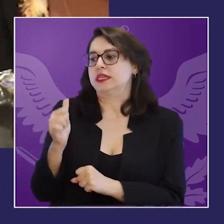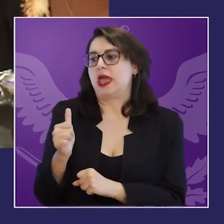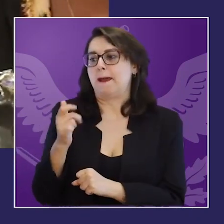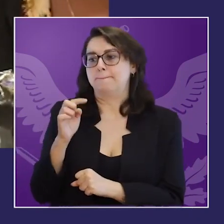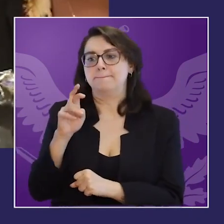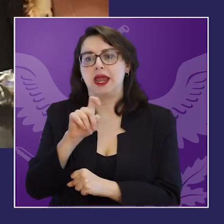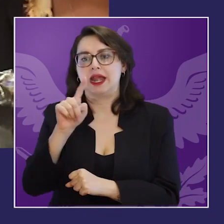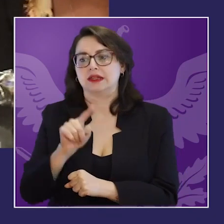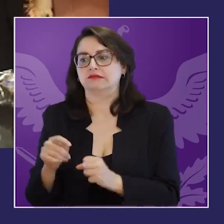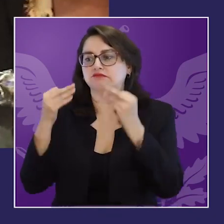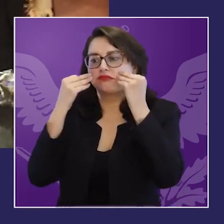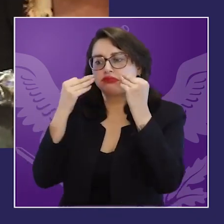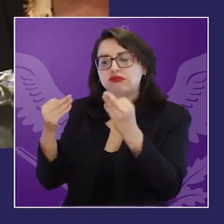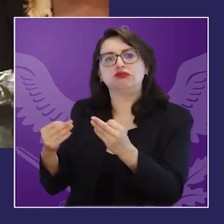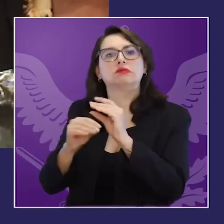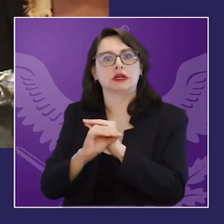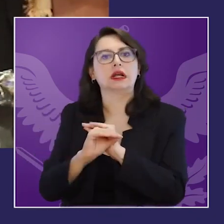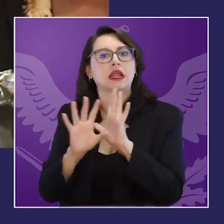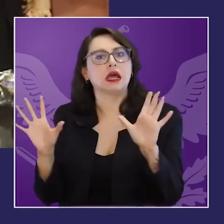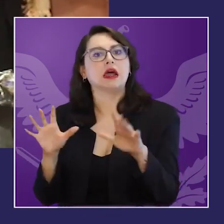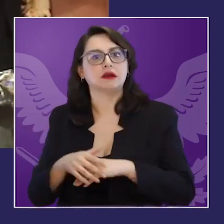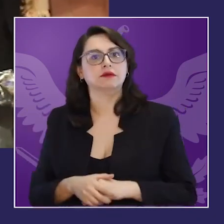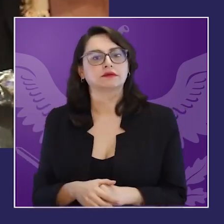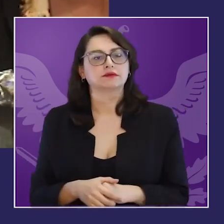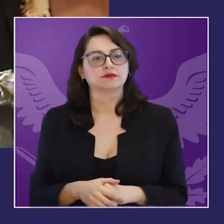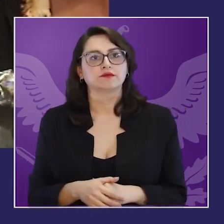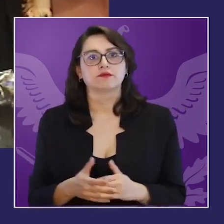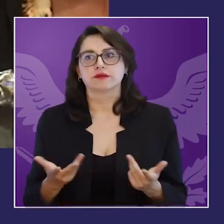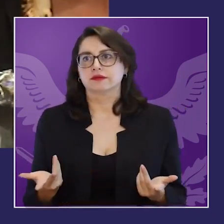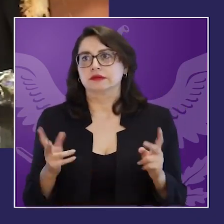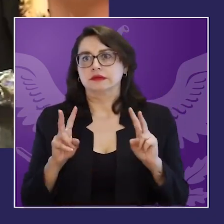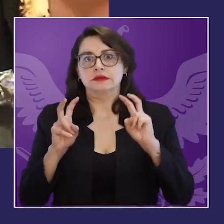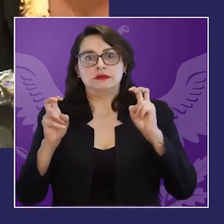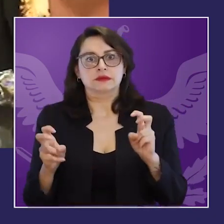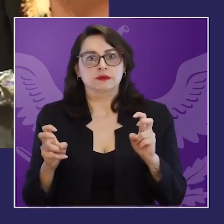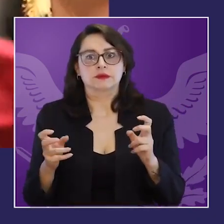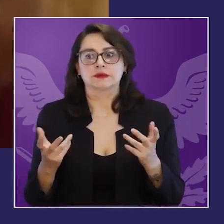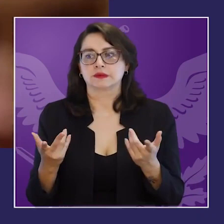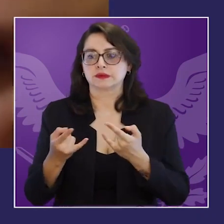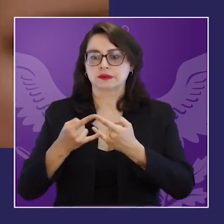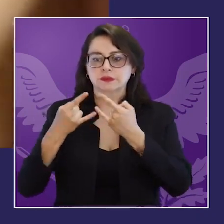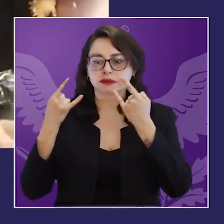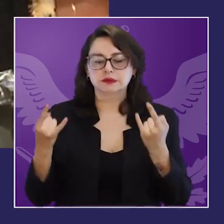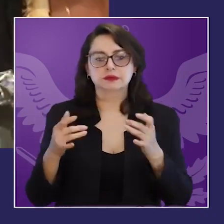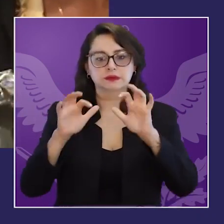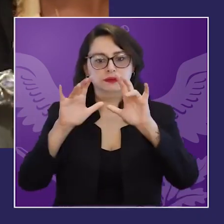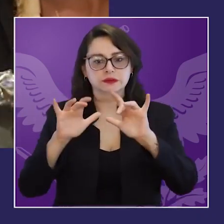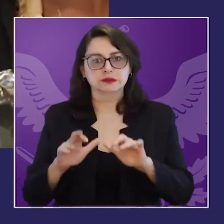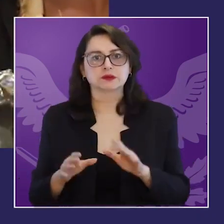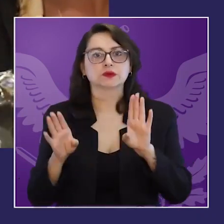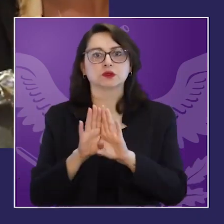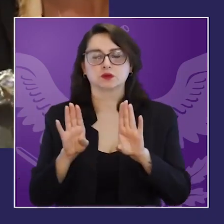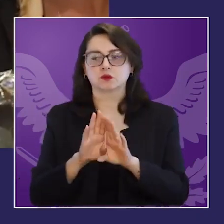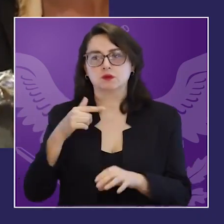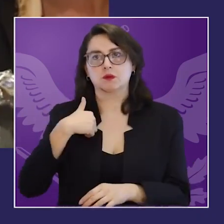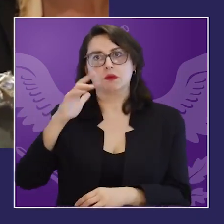sí, ¿no? Y aquí en Argentina el caso de Lucía Pérez creo que es un ejemplo muy claro también de lo que planteaba Adriana